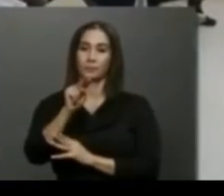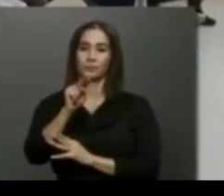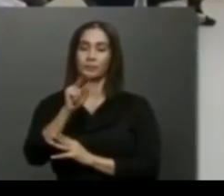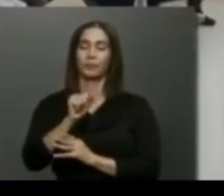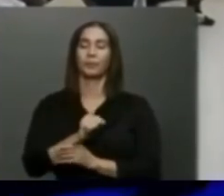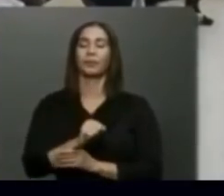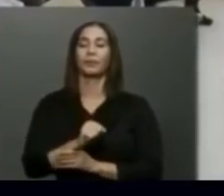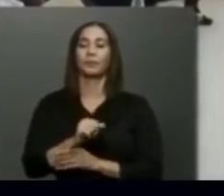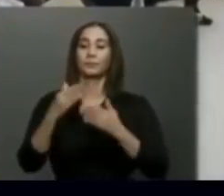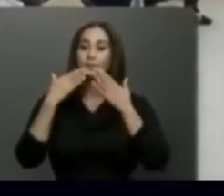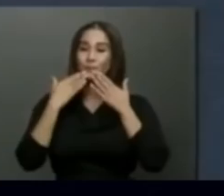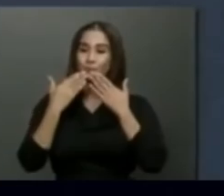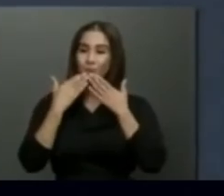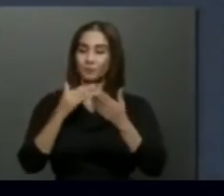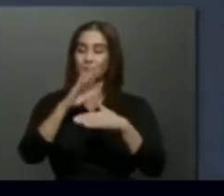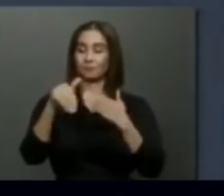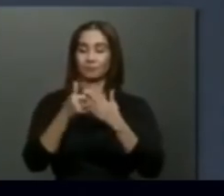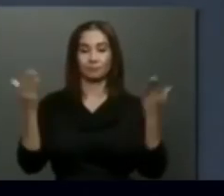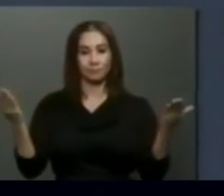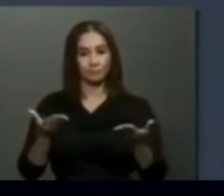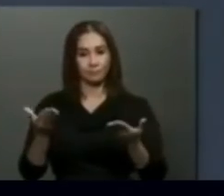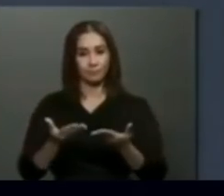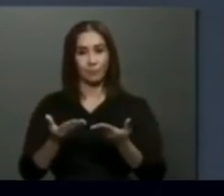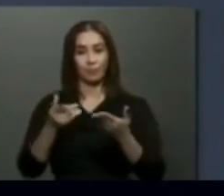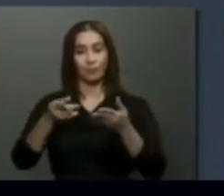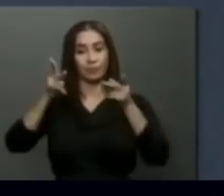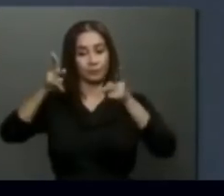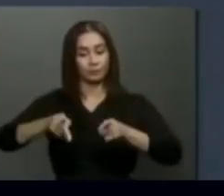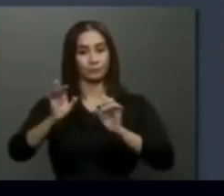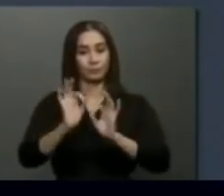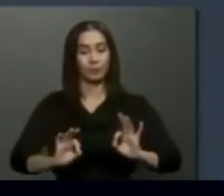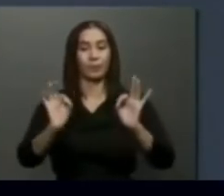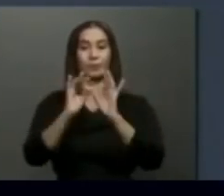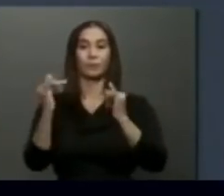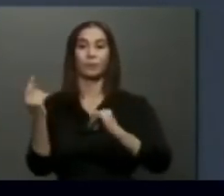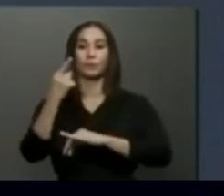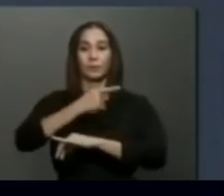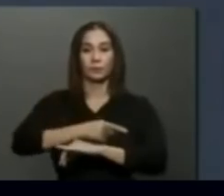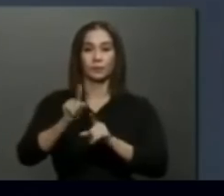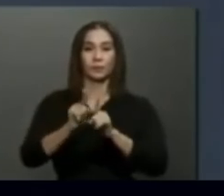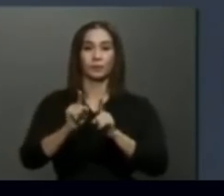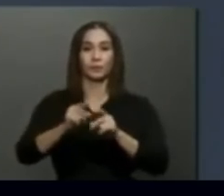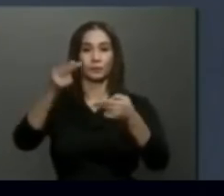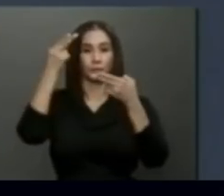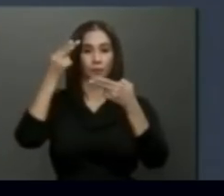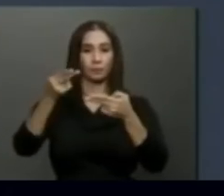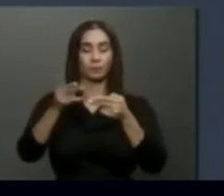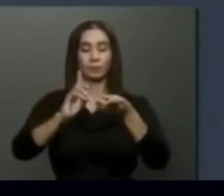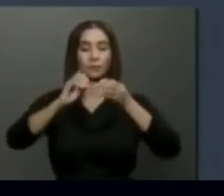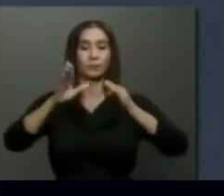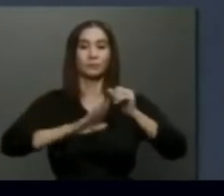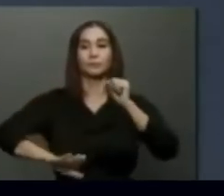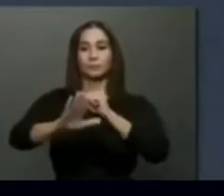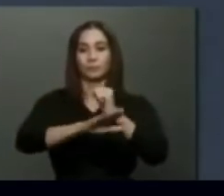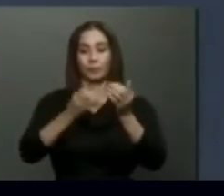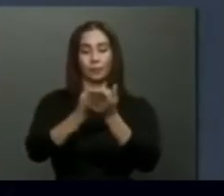Señor Jeffrey Lizardo, muchísimas gracias por acompañarnos y ser una pieza clave en este día. También a la distinguida directora